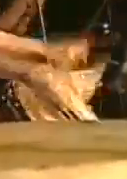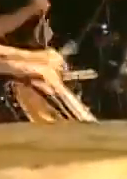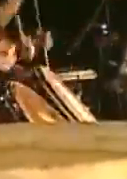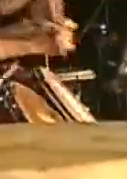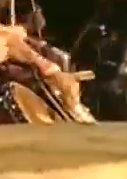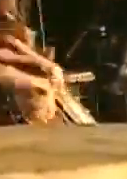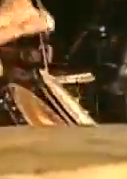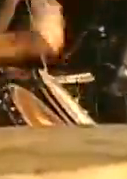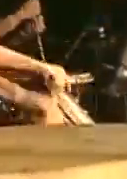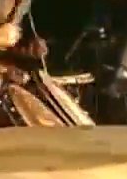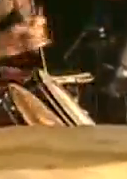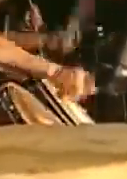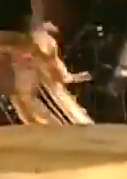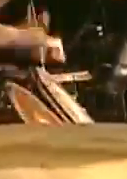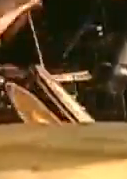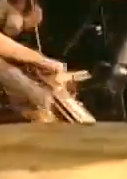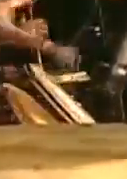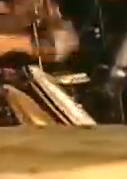el son.